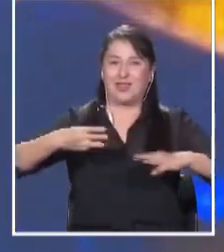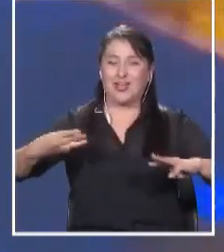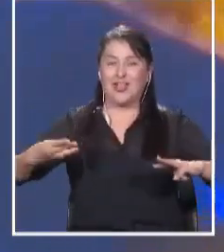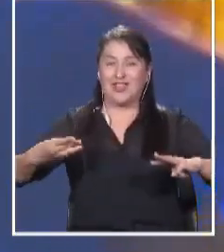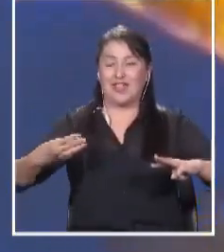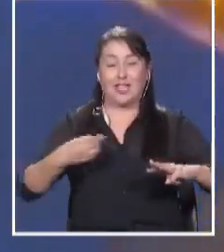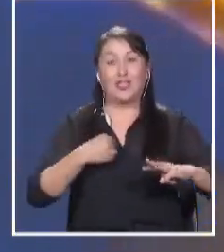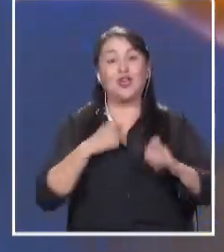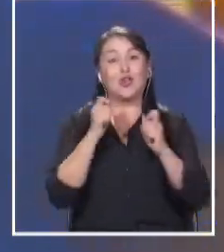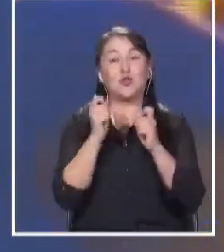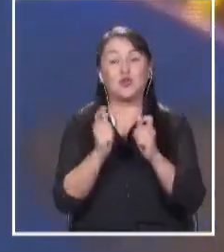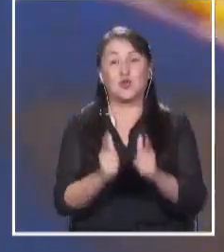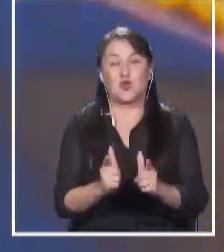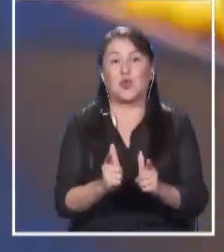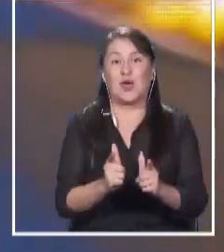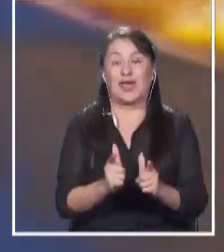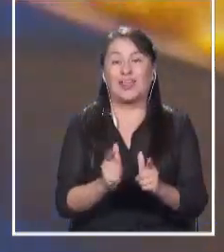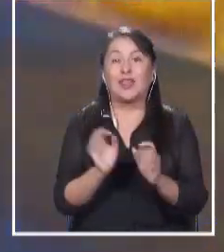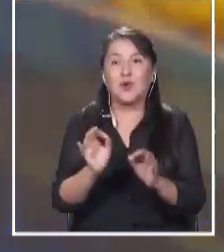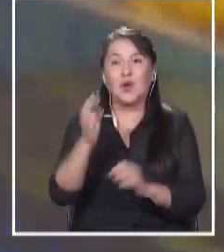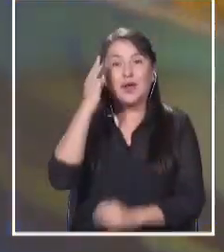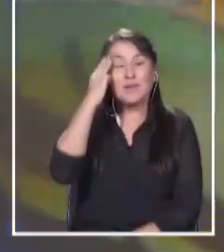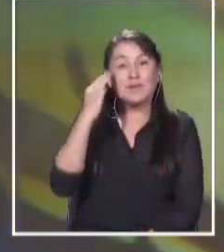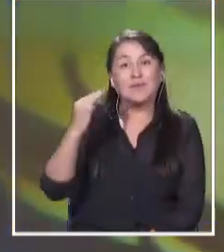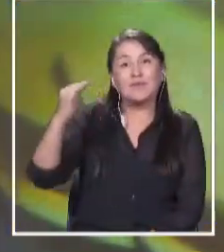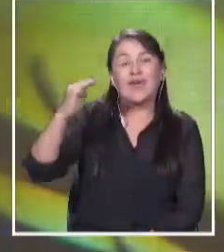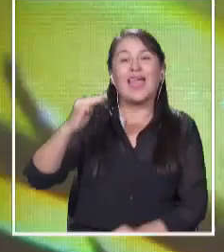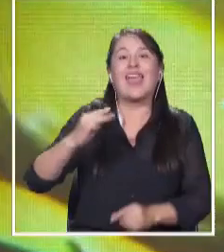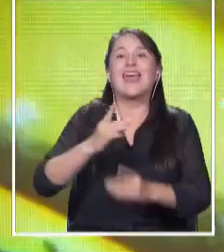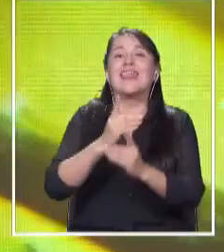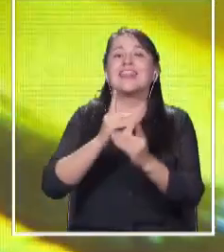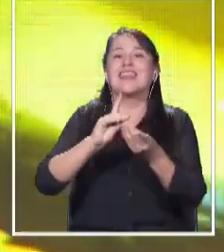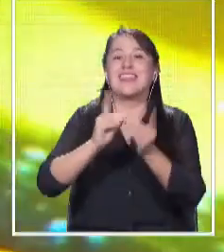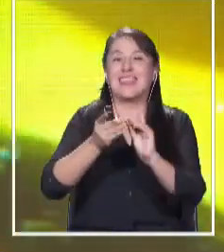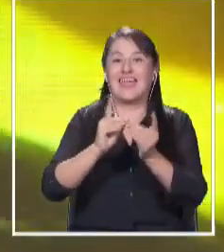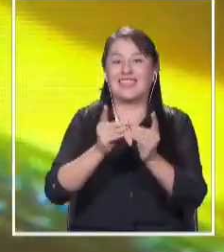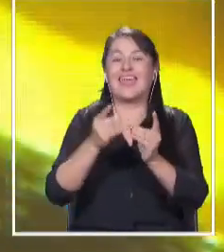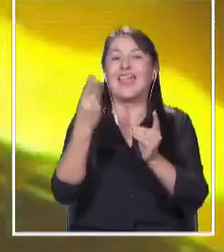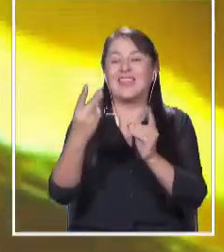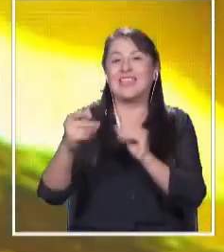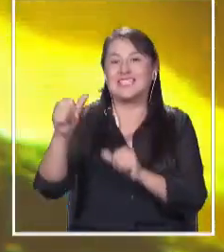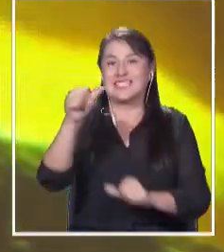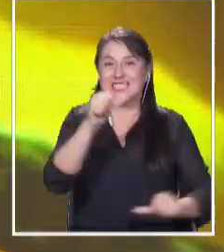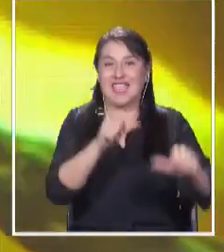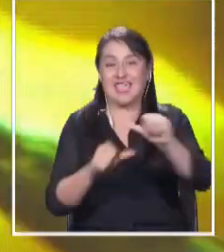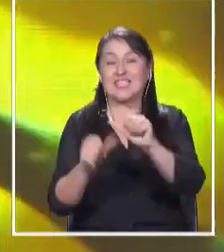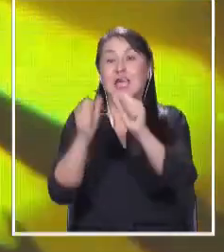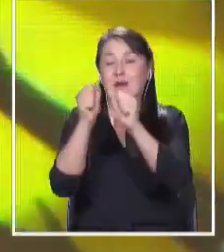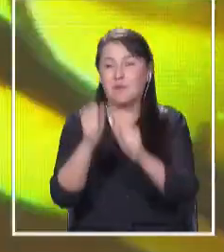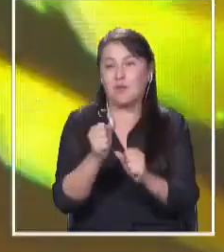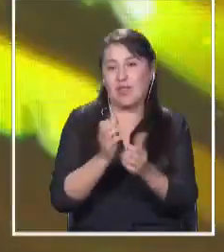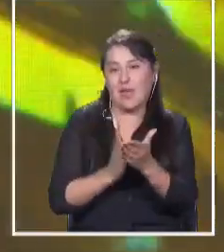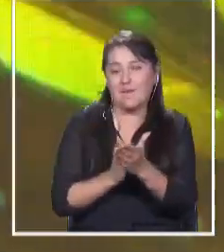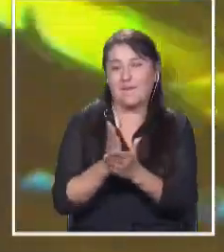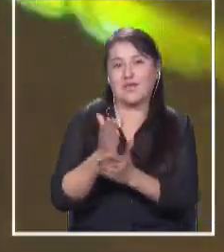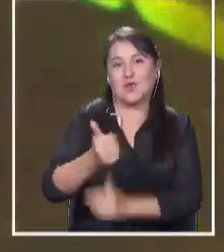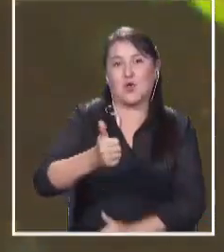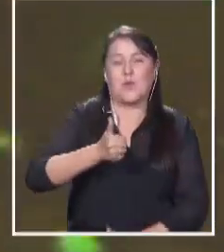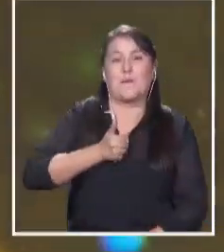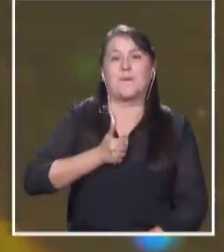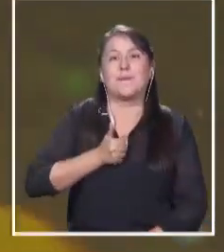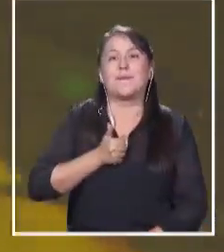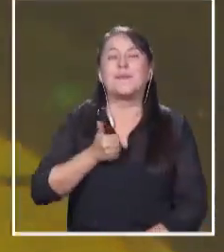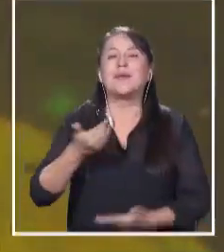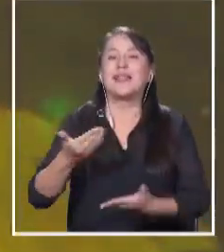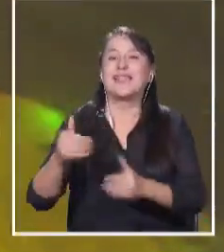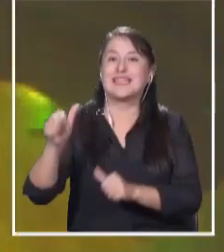mi suerte fue que di con un magíster en didáctica de la ciencia, donde pude empezar a incorporar herramientas y al mismo tiempo que incorporaba la